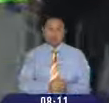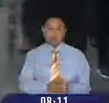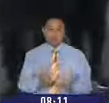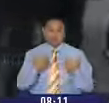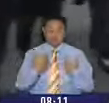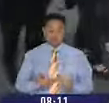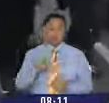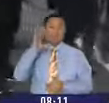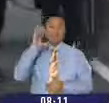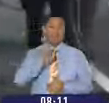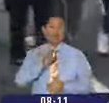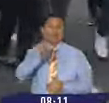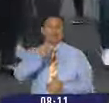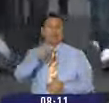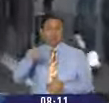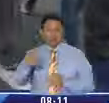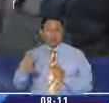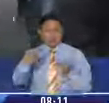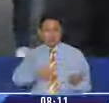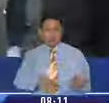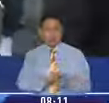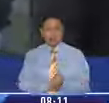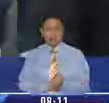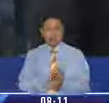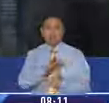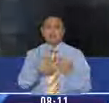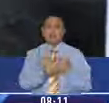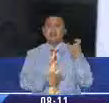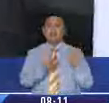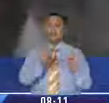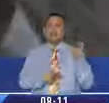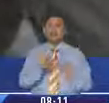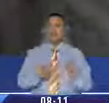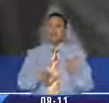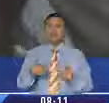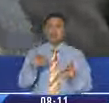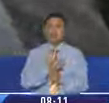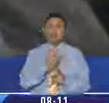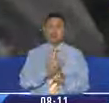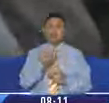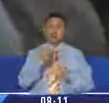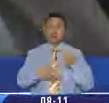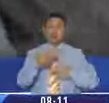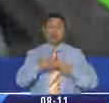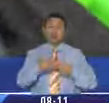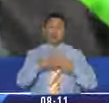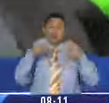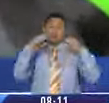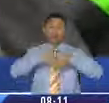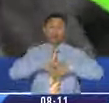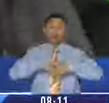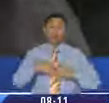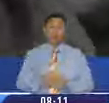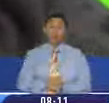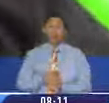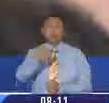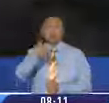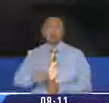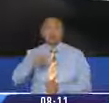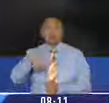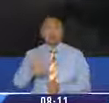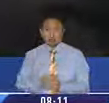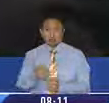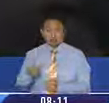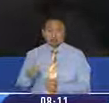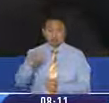de negro por todas las muertes violentas, por todas las víctimas de la delincuencia, porque los negocios están quebrando, porque la gente ya no quiere